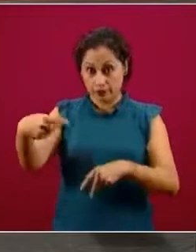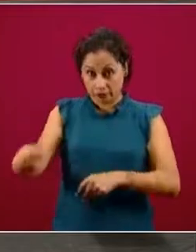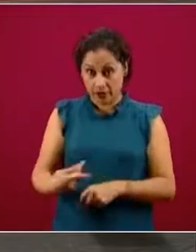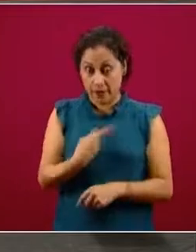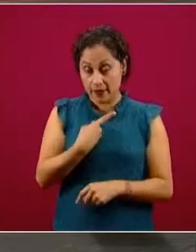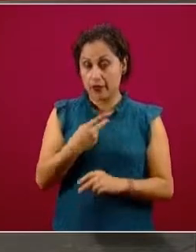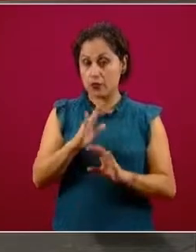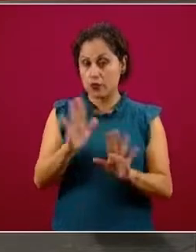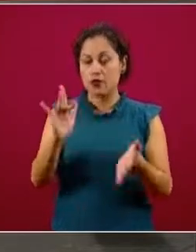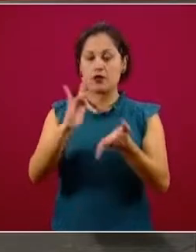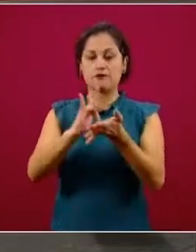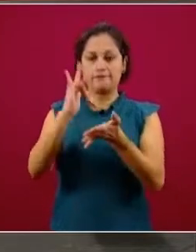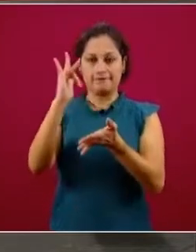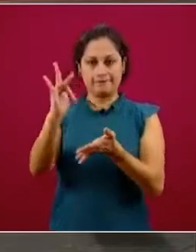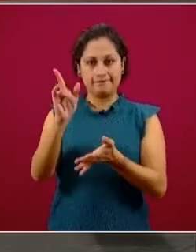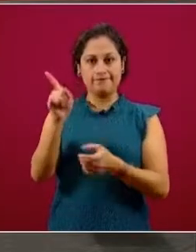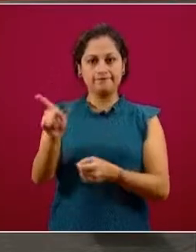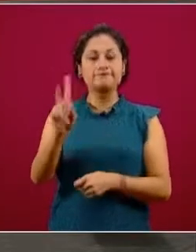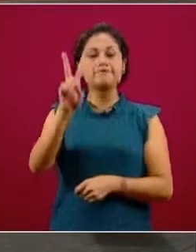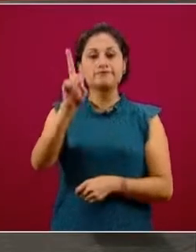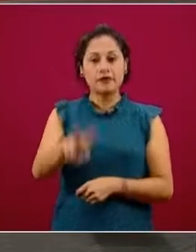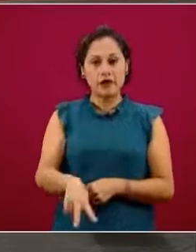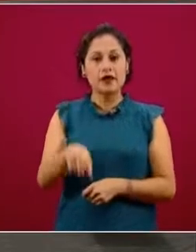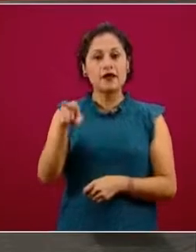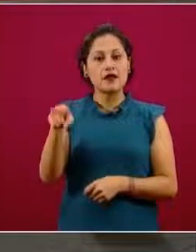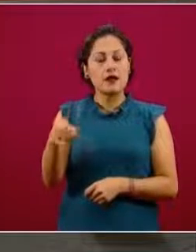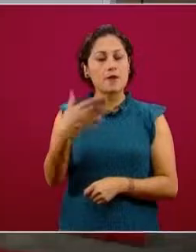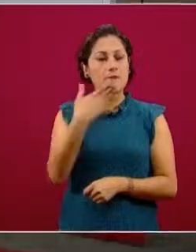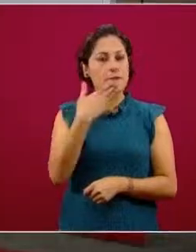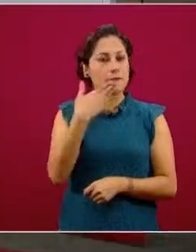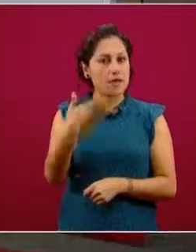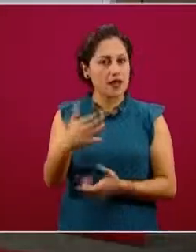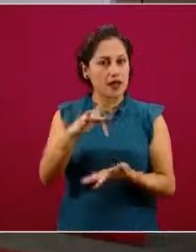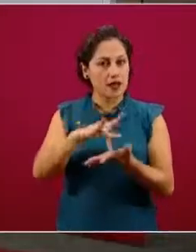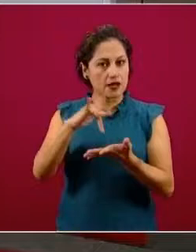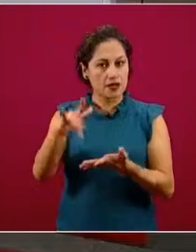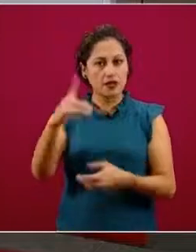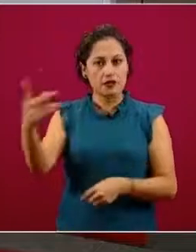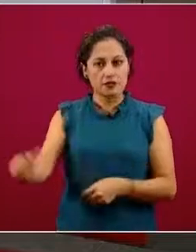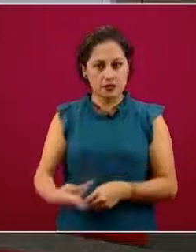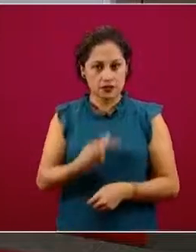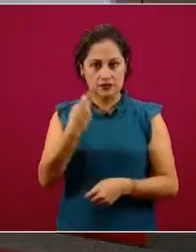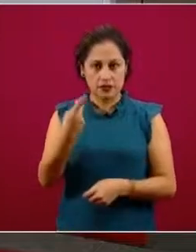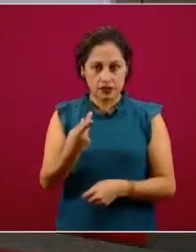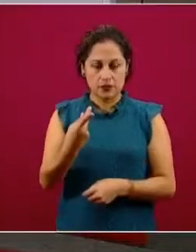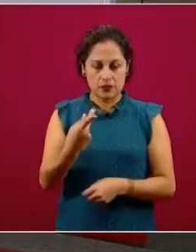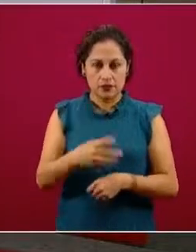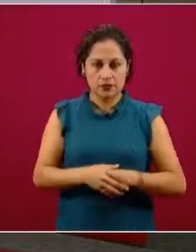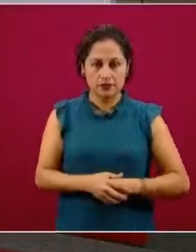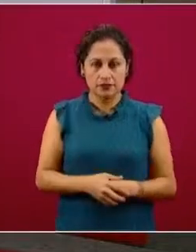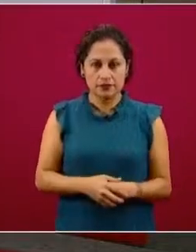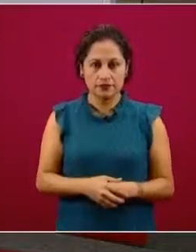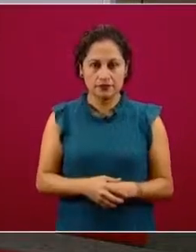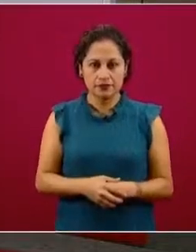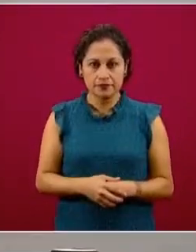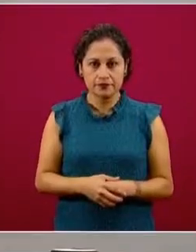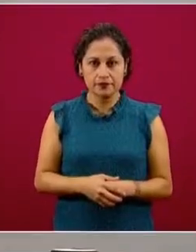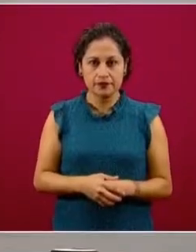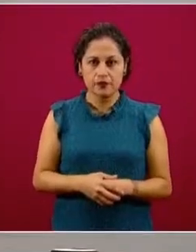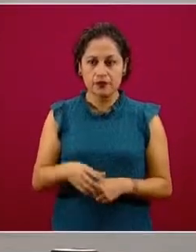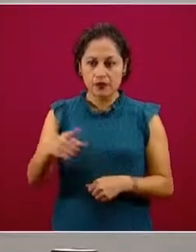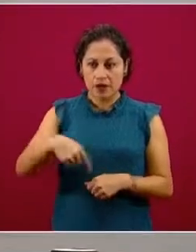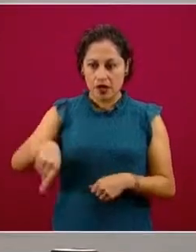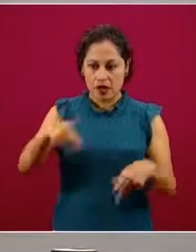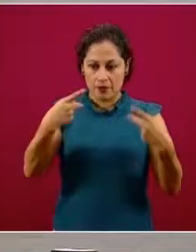hacerla y qué bueno que esté presente esta pregunta a través de las comunicadoras